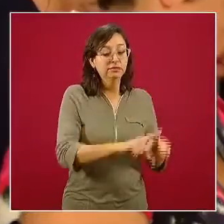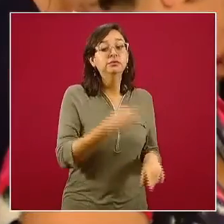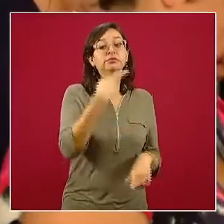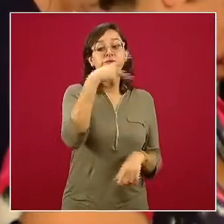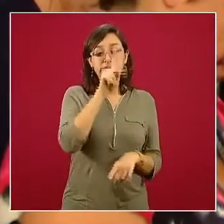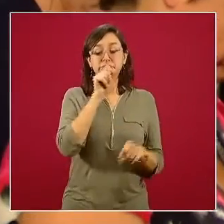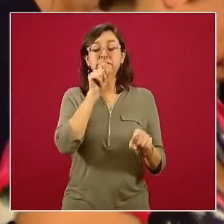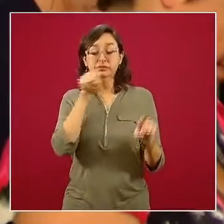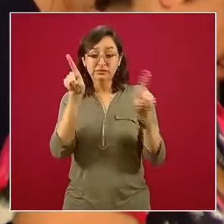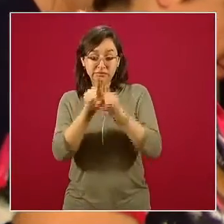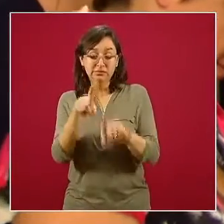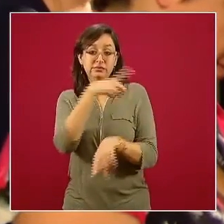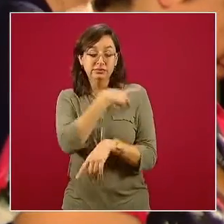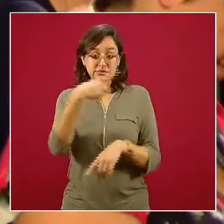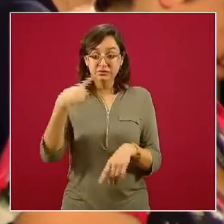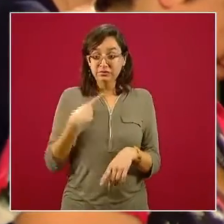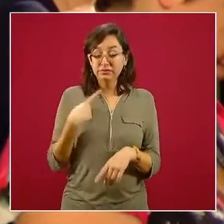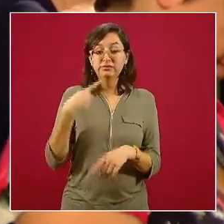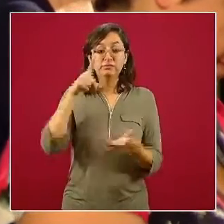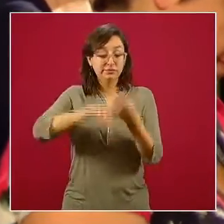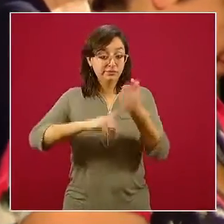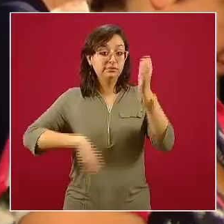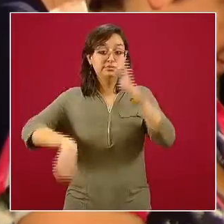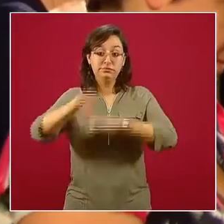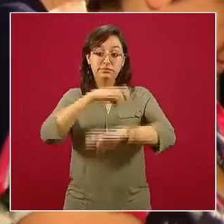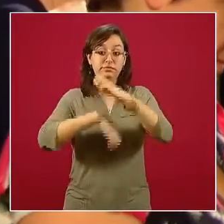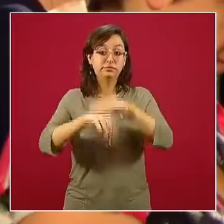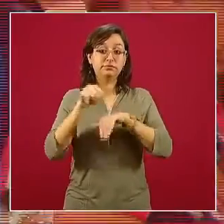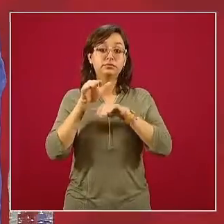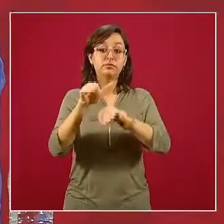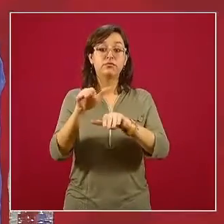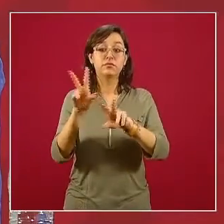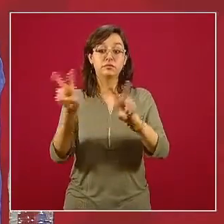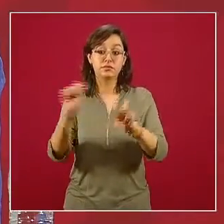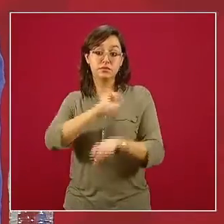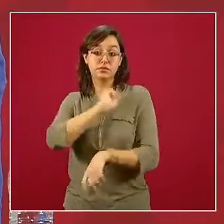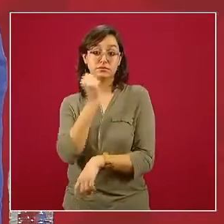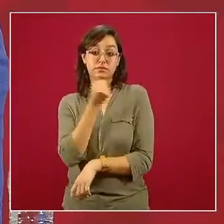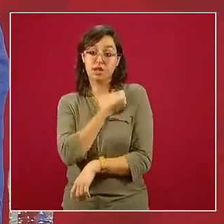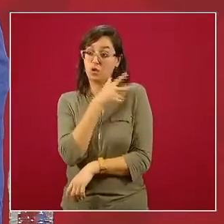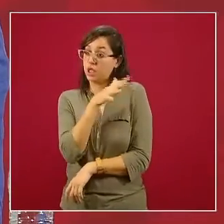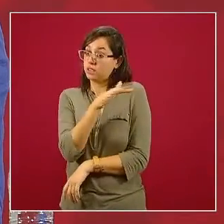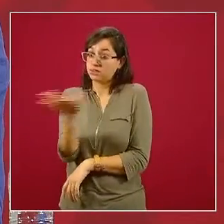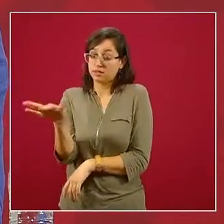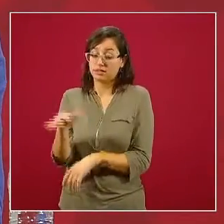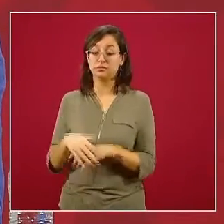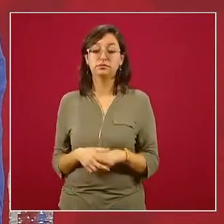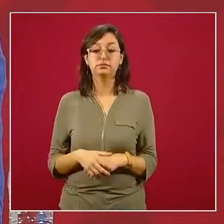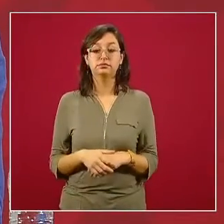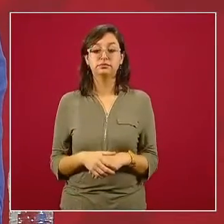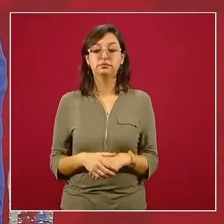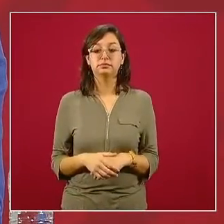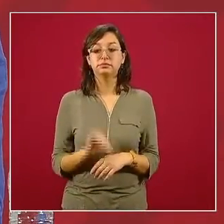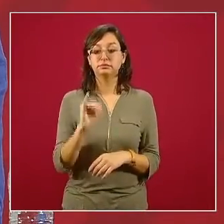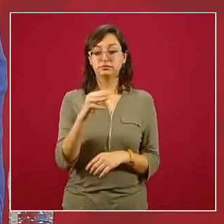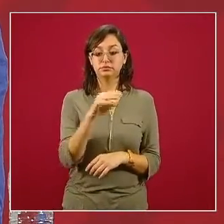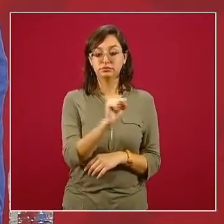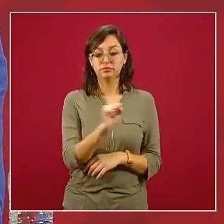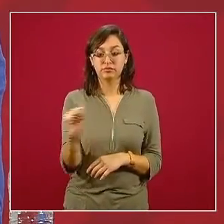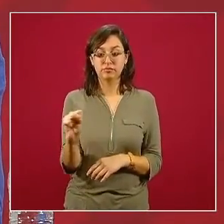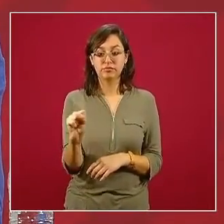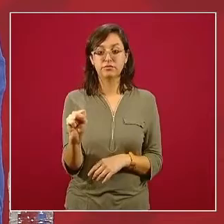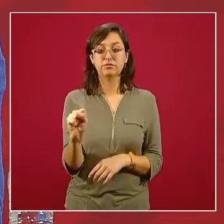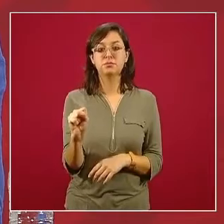institucional y en las propias empresas sobre salud. El Instituto Mexicano del Seguro Social